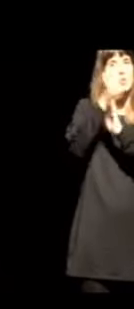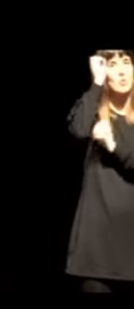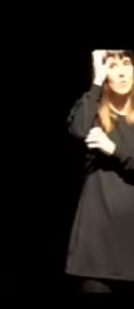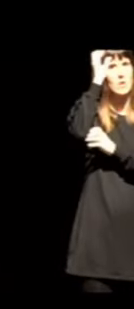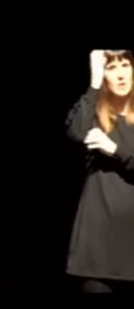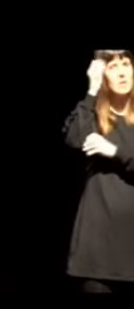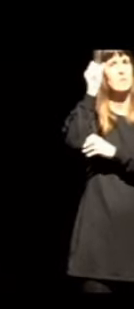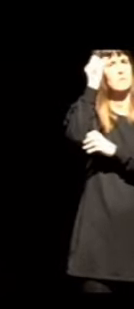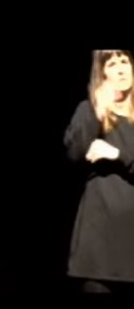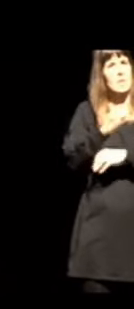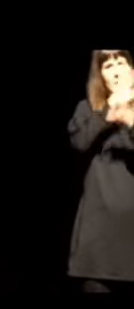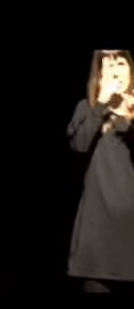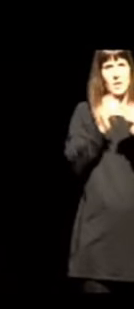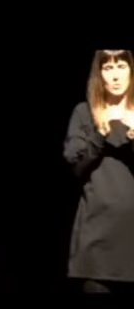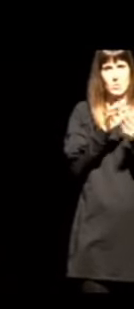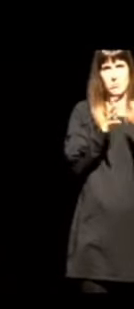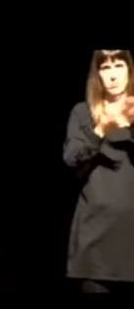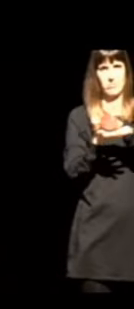buen trato.